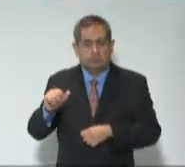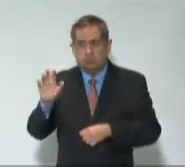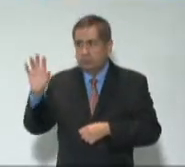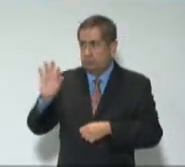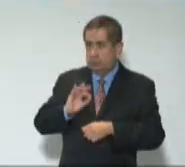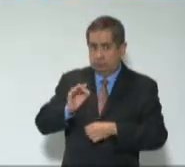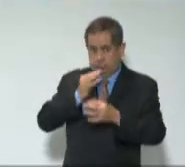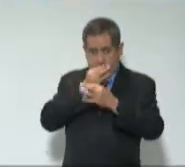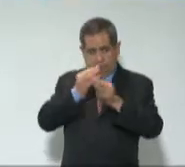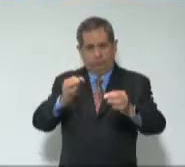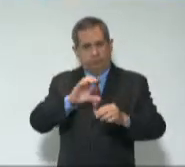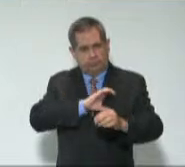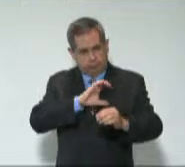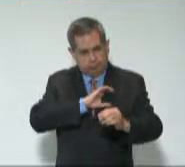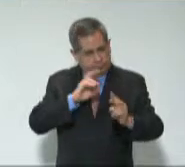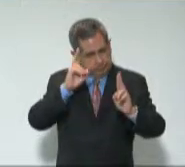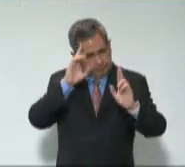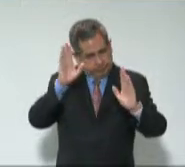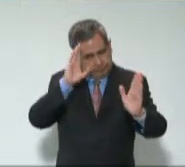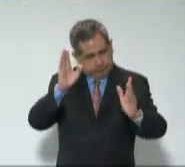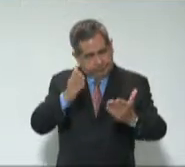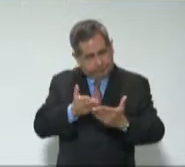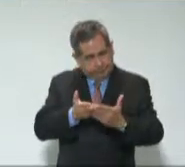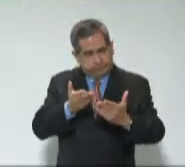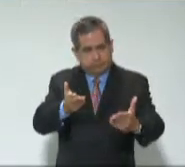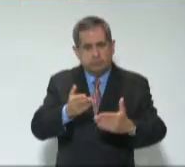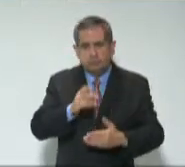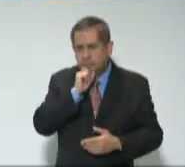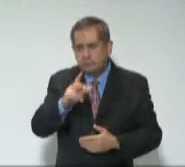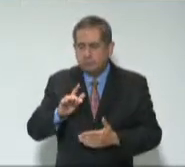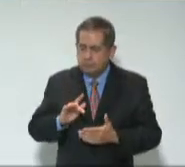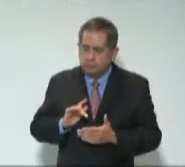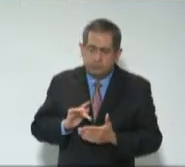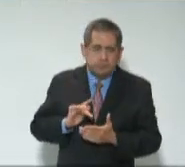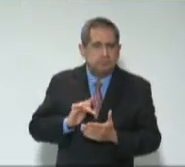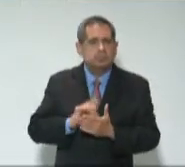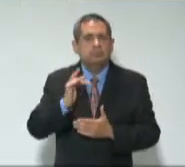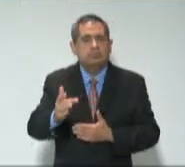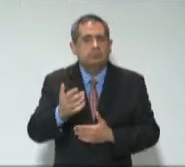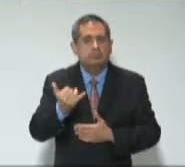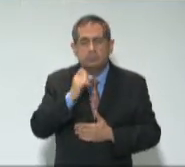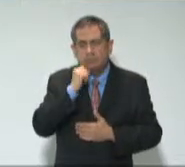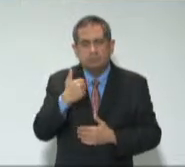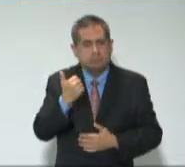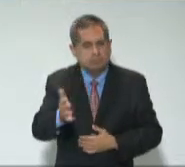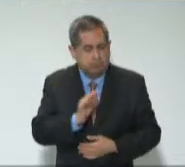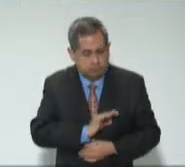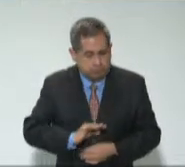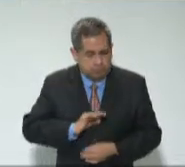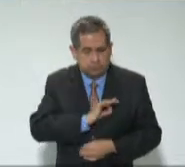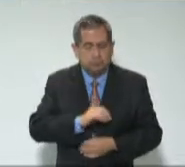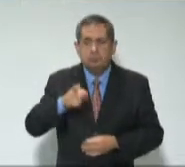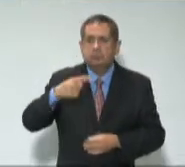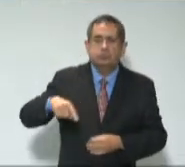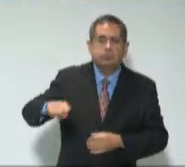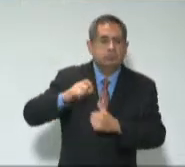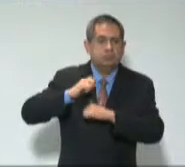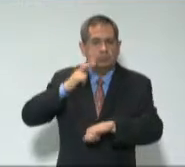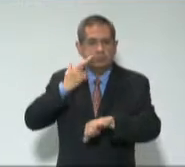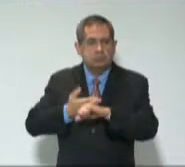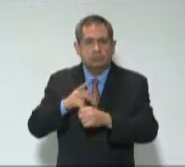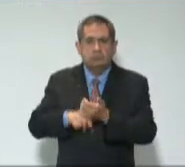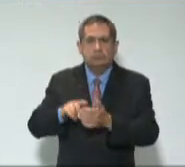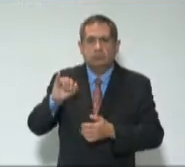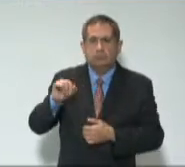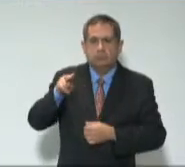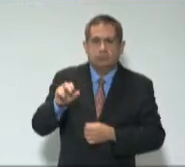un afectuoso saludo y nuestro agradecimiento y felicitación también a las y los comisionados del inai por